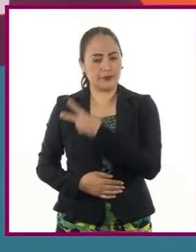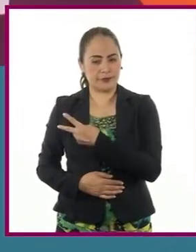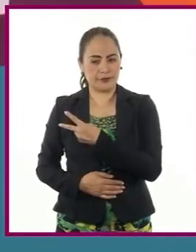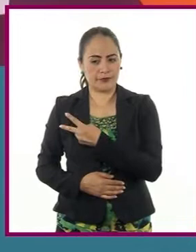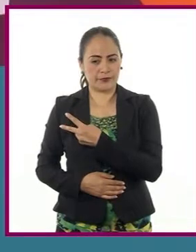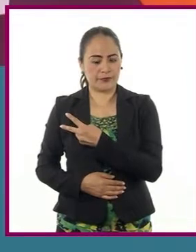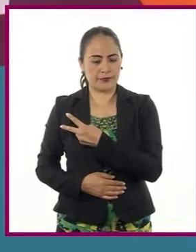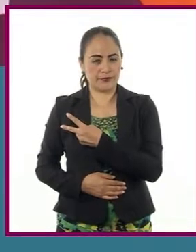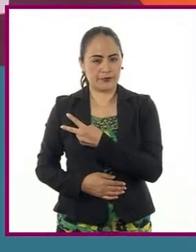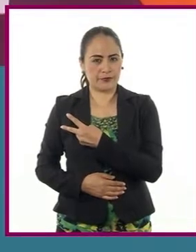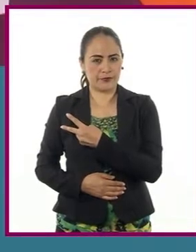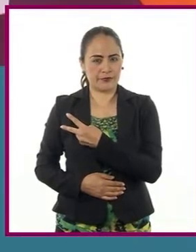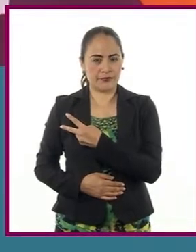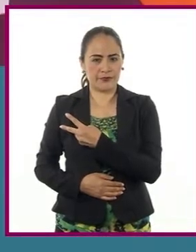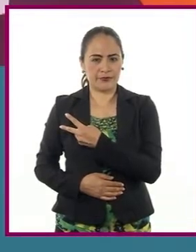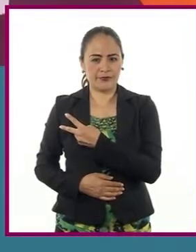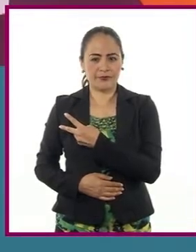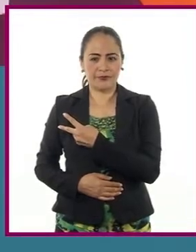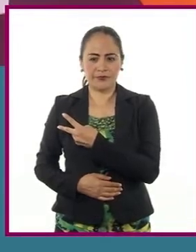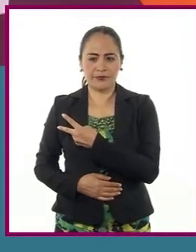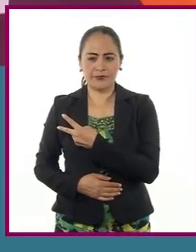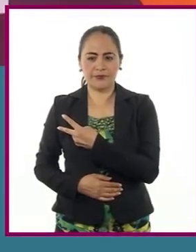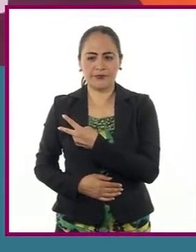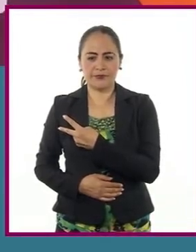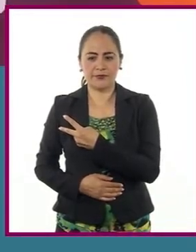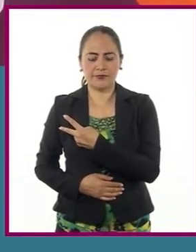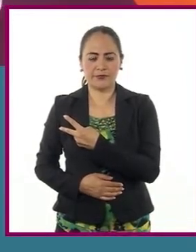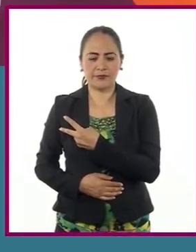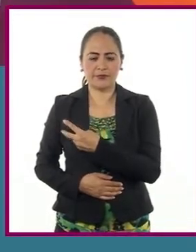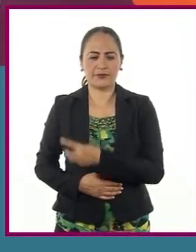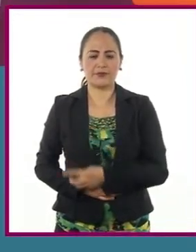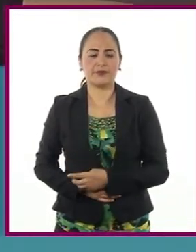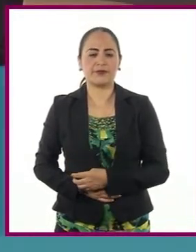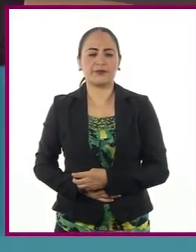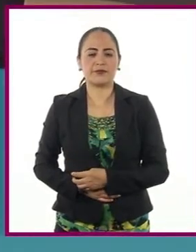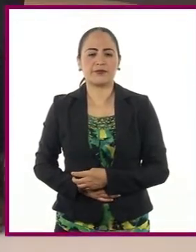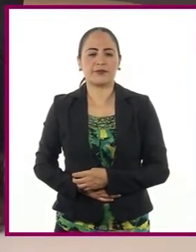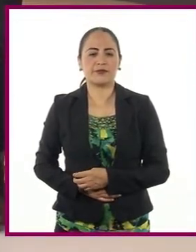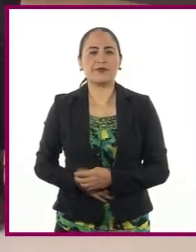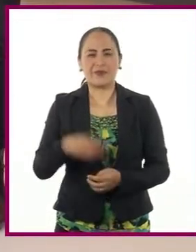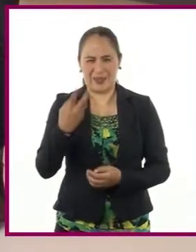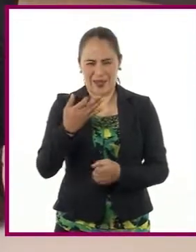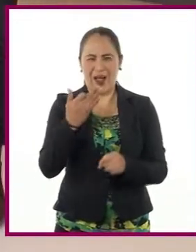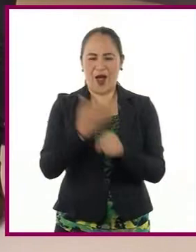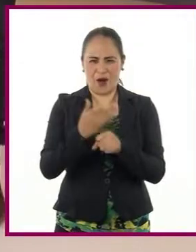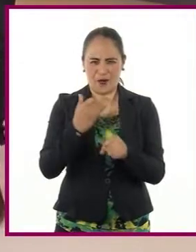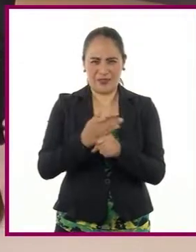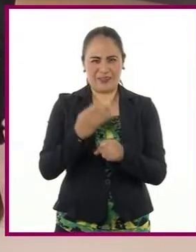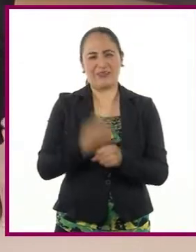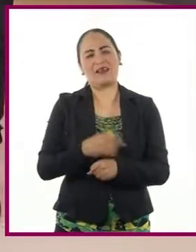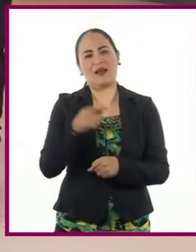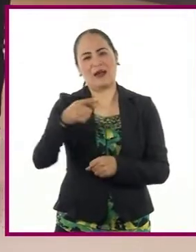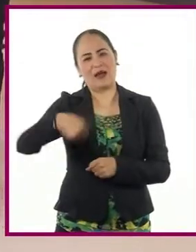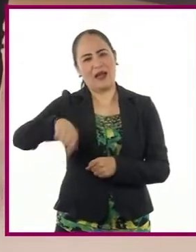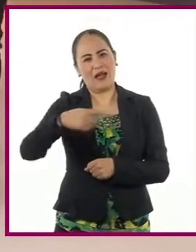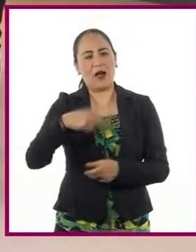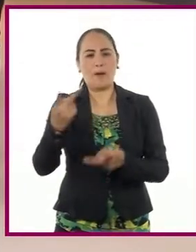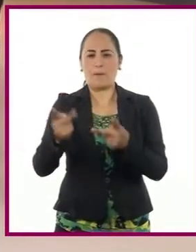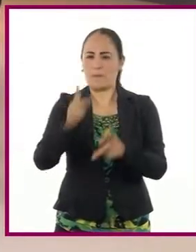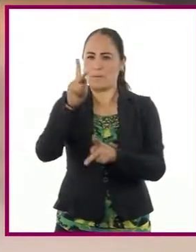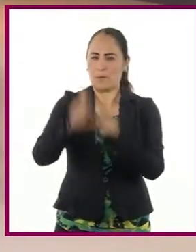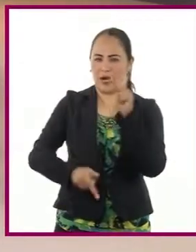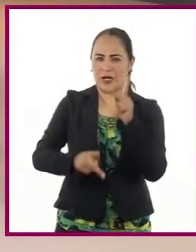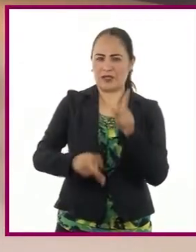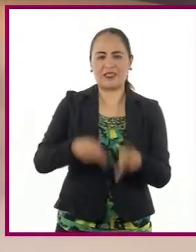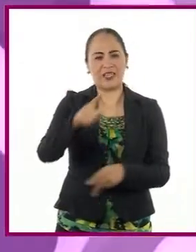son los principales conflictos en tu entorno y por qué suceden? Escuchemos lo que nos comentaron en nuestra sección La